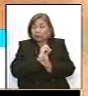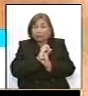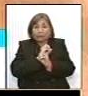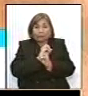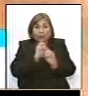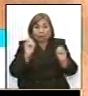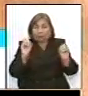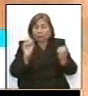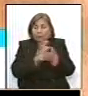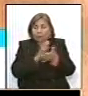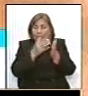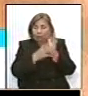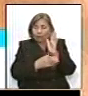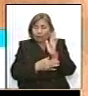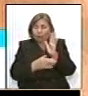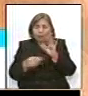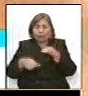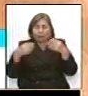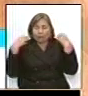salido de la oficina.